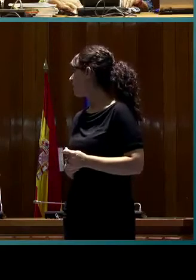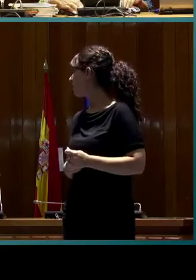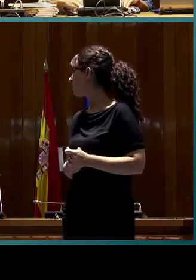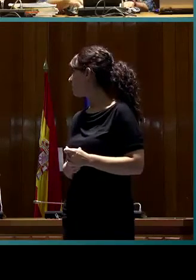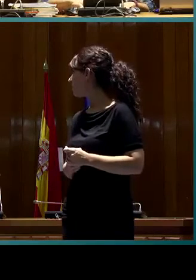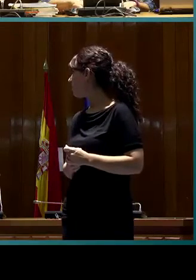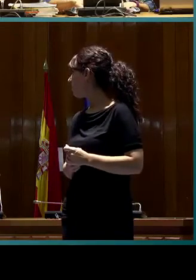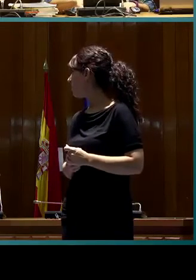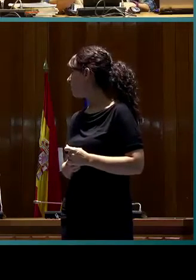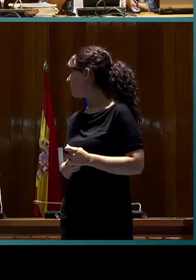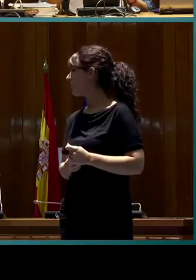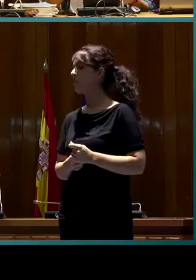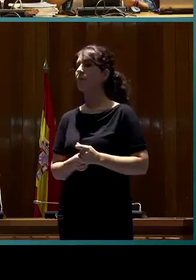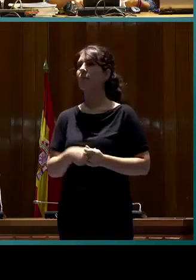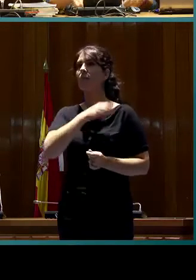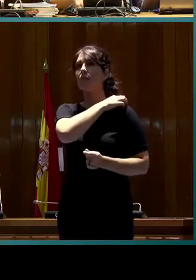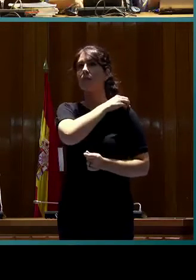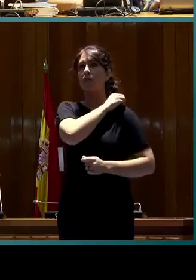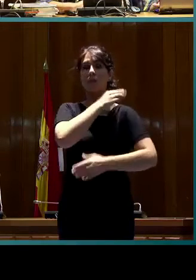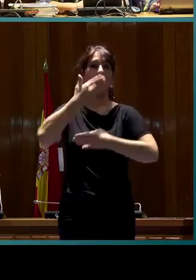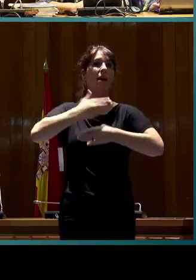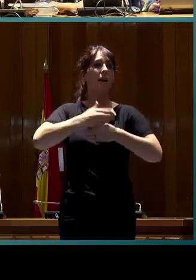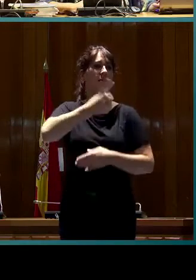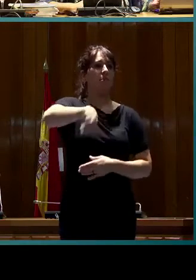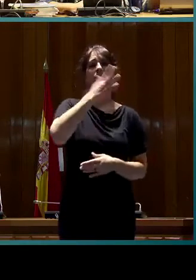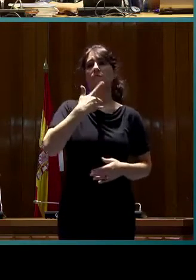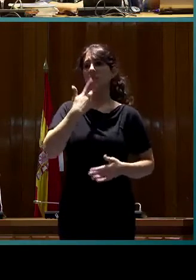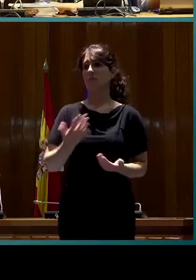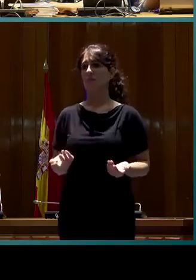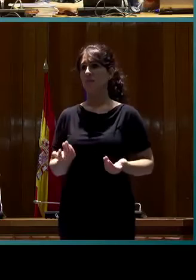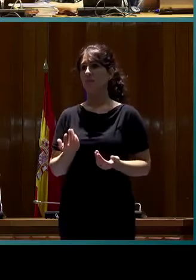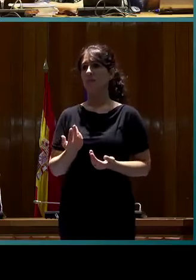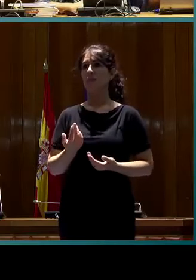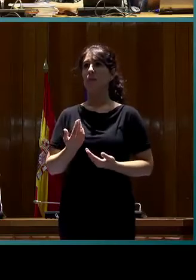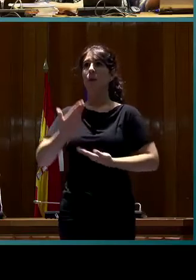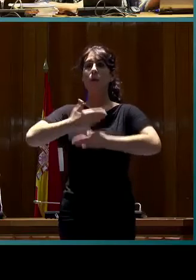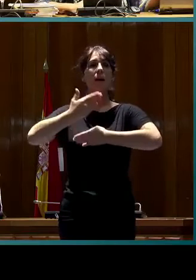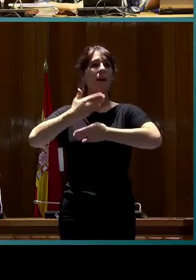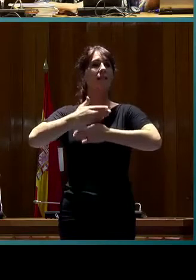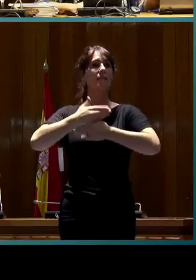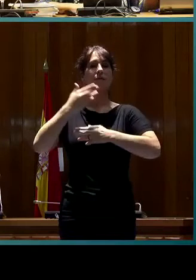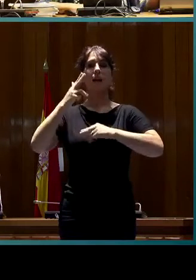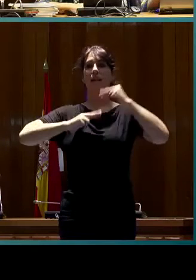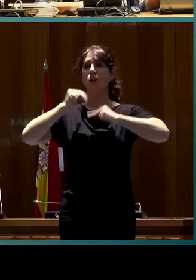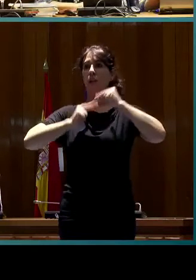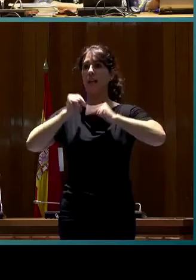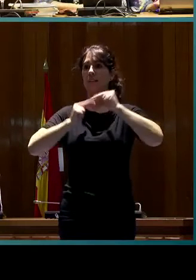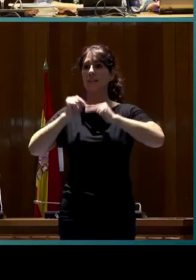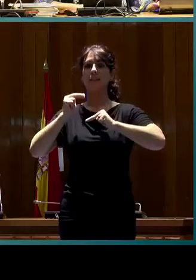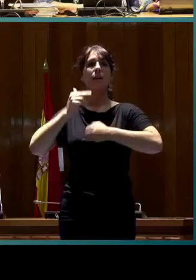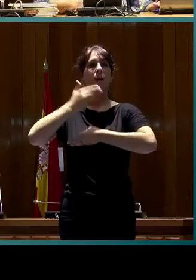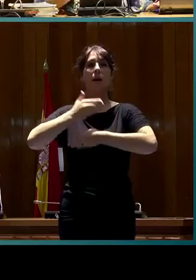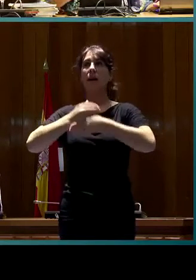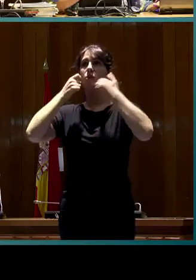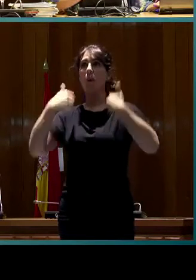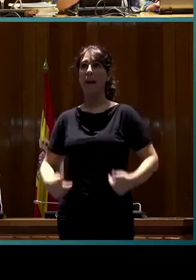Hablando de las barreras que comentábamos, vosotros conocéis perfectamente las barreras arquitectónicas, las humanas y las materiales que